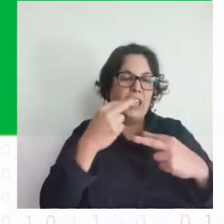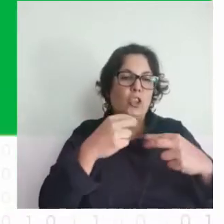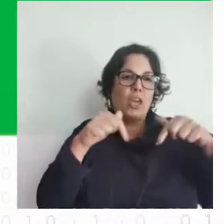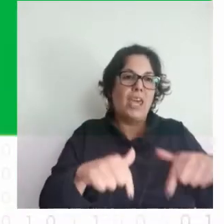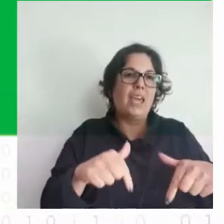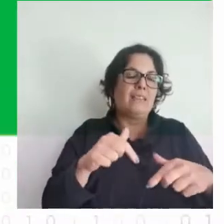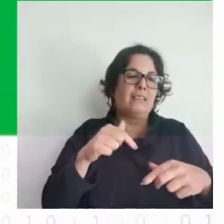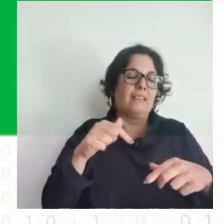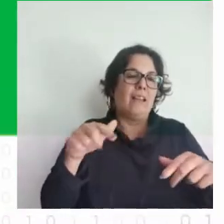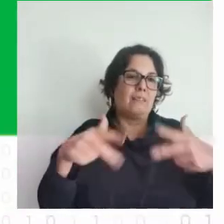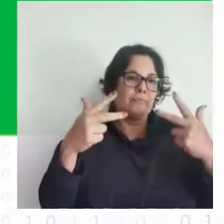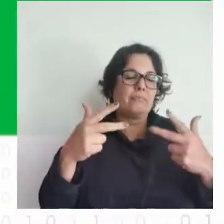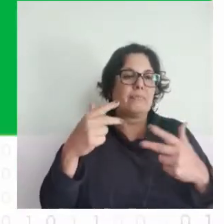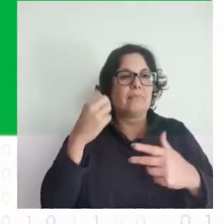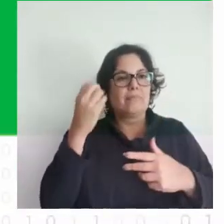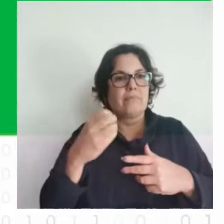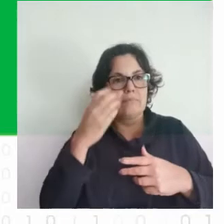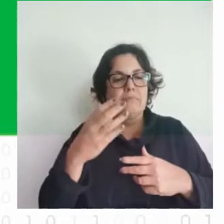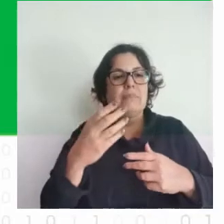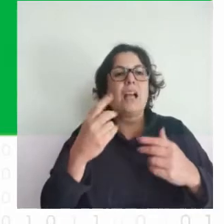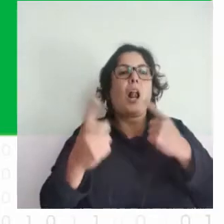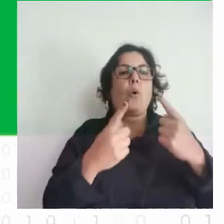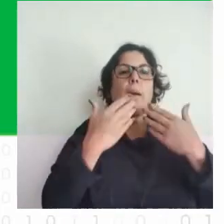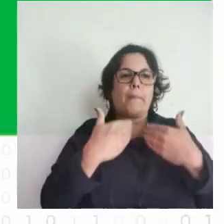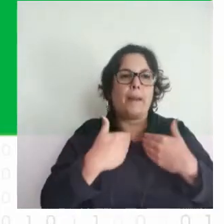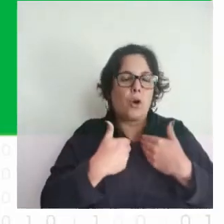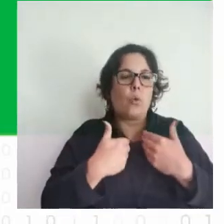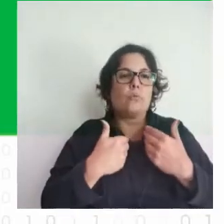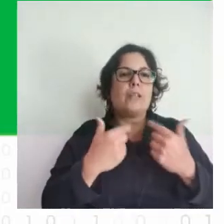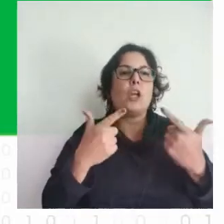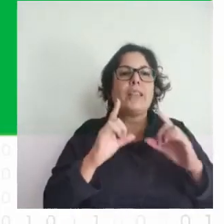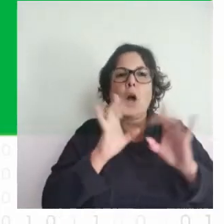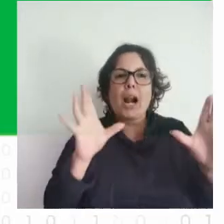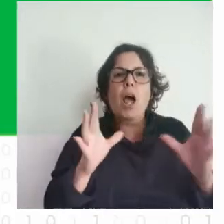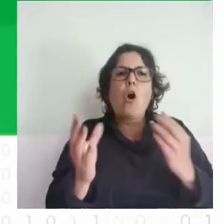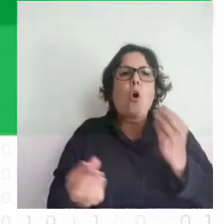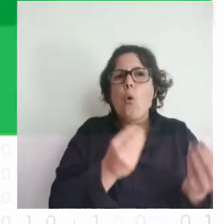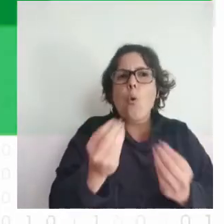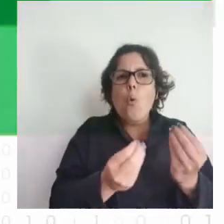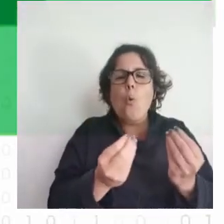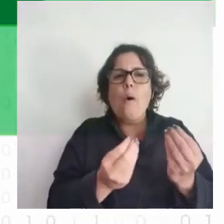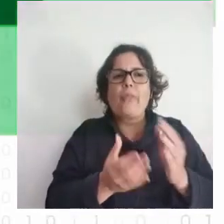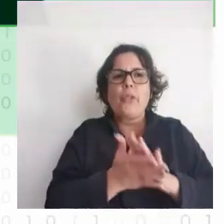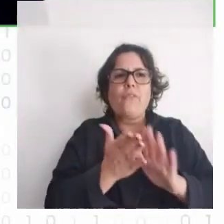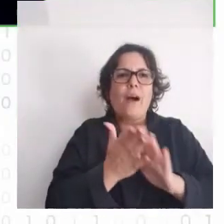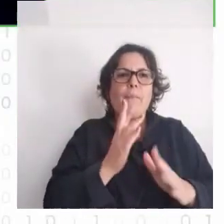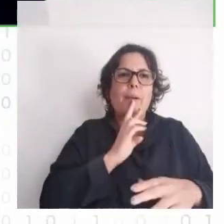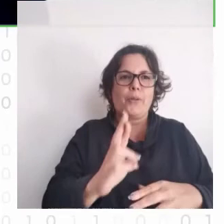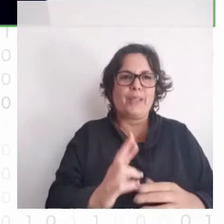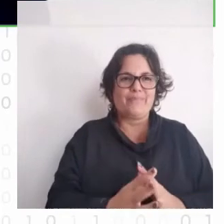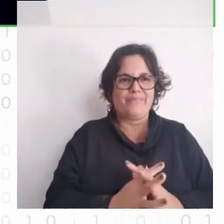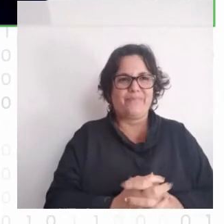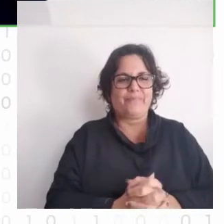stream. Y si tienen algunas preguntas, no tengo claro cuándo las vamos a encarar.